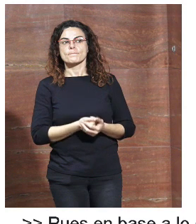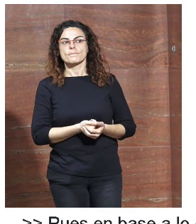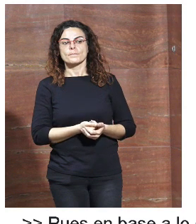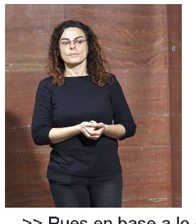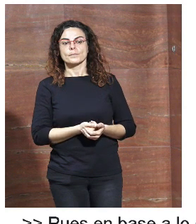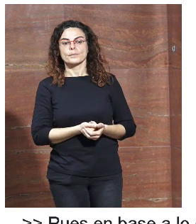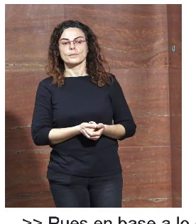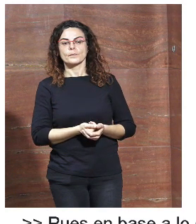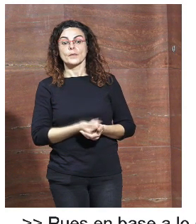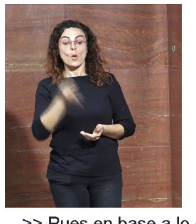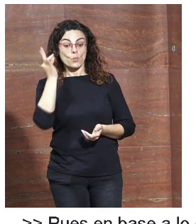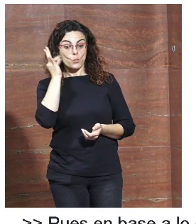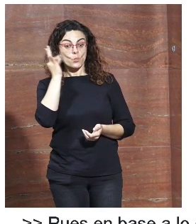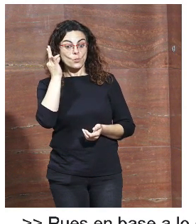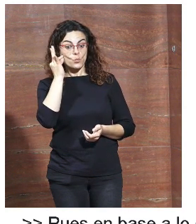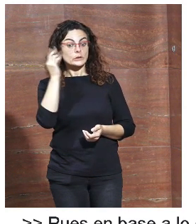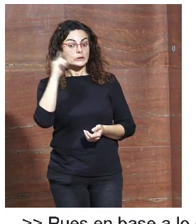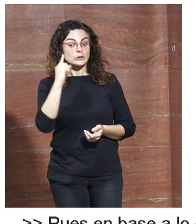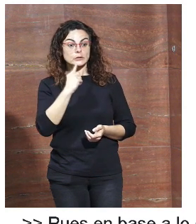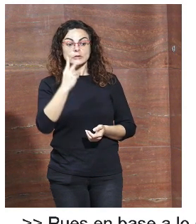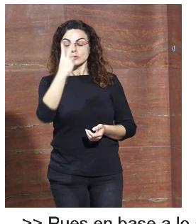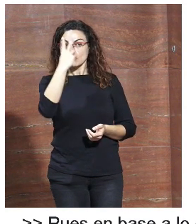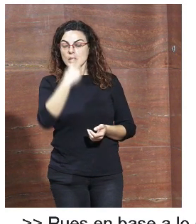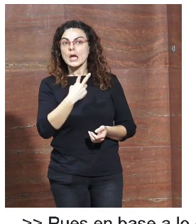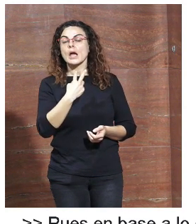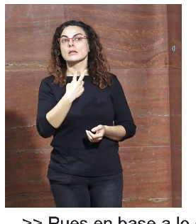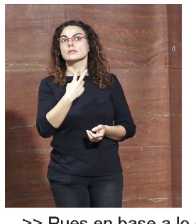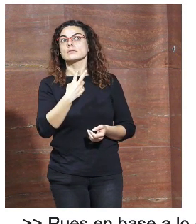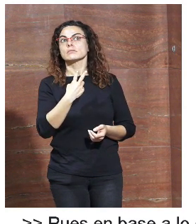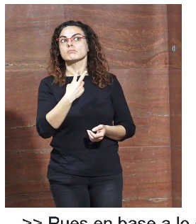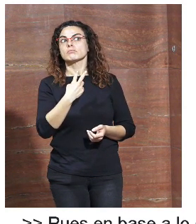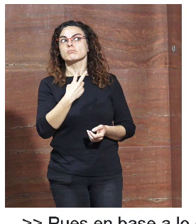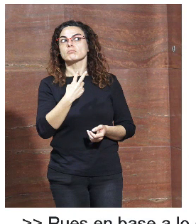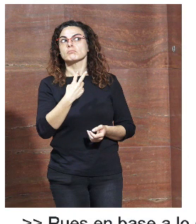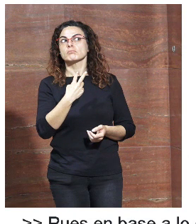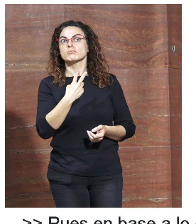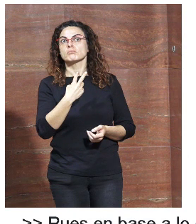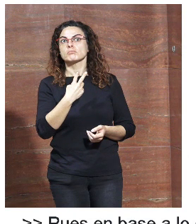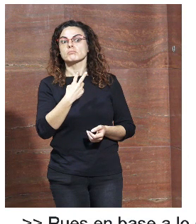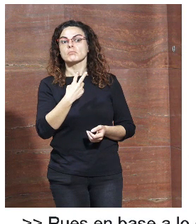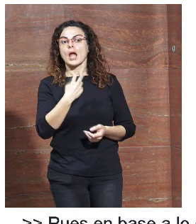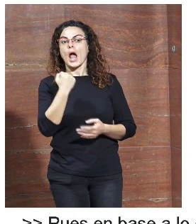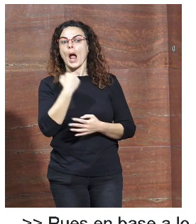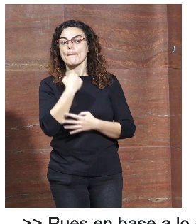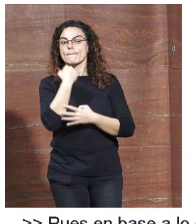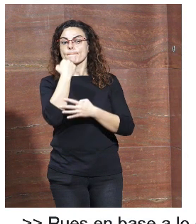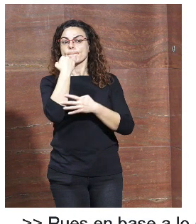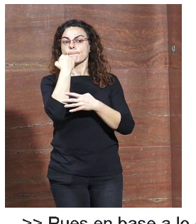las mujeres con sordocieguera pudieran necesitar, ¿no?, algún otro tipo de apoyo